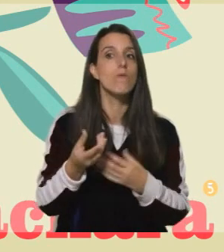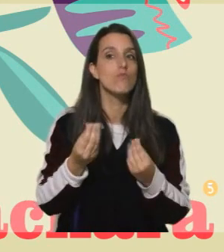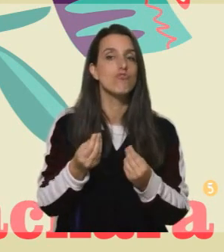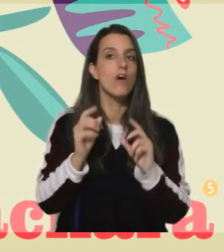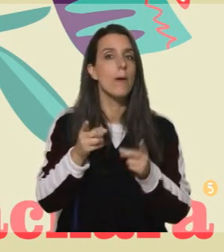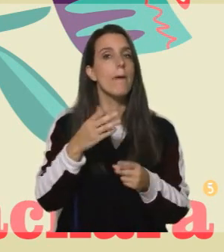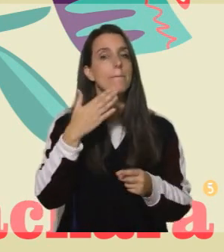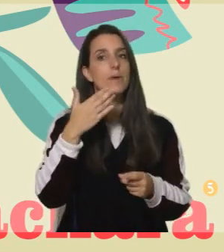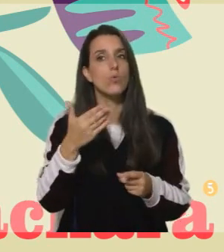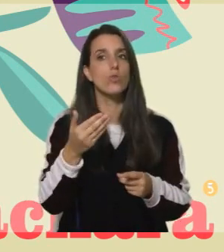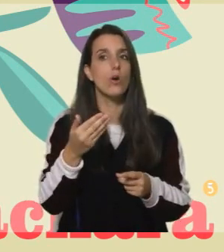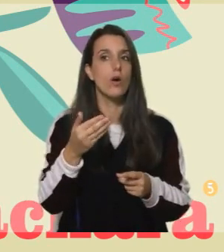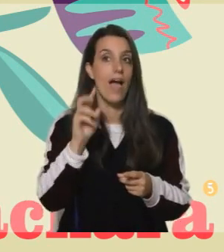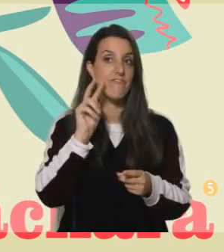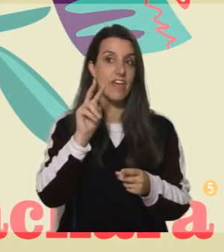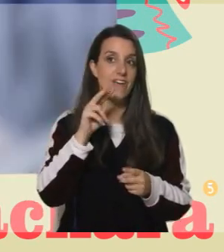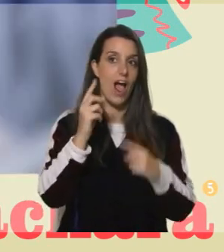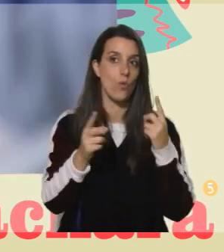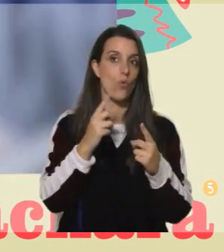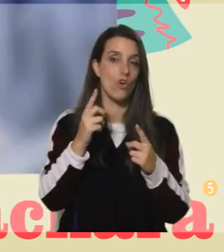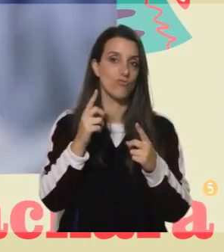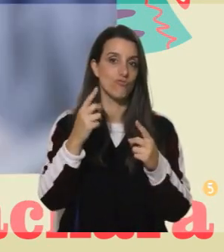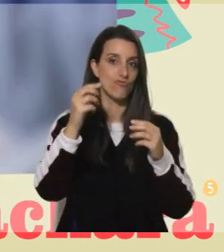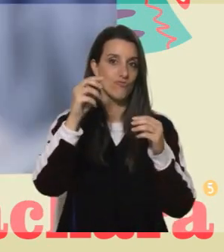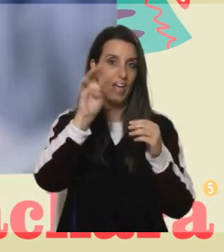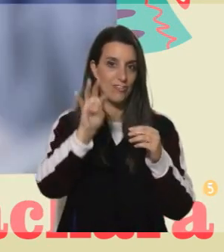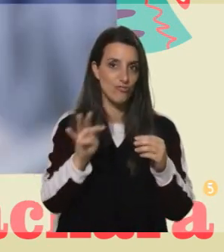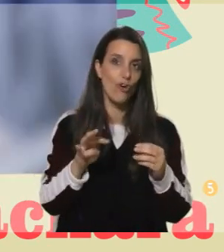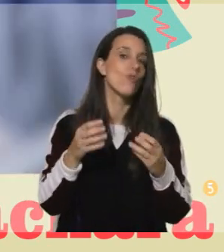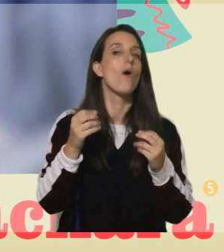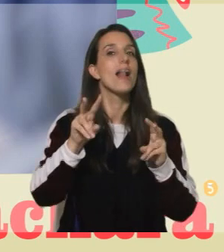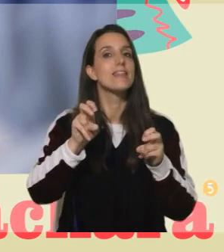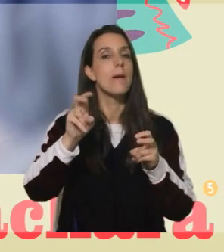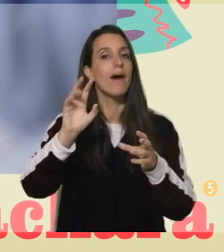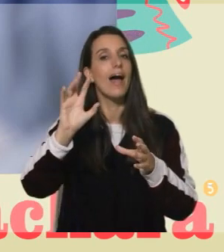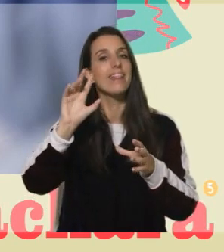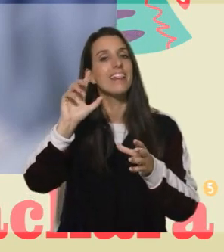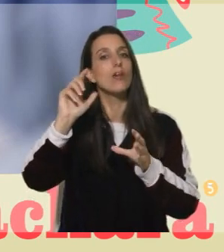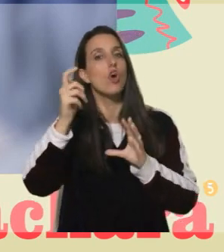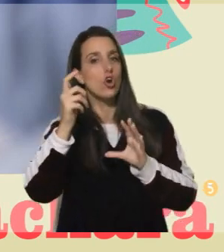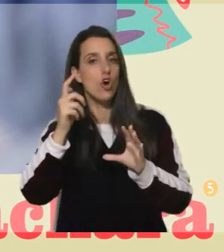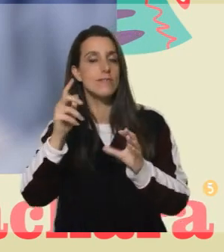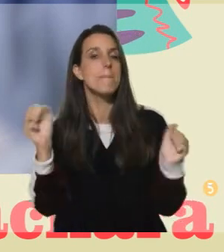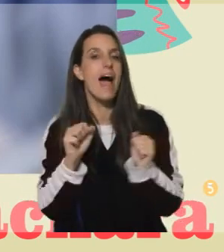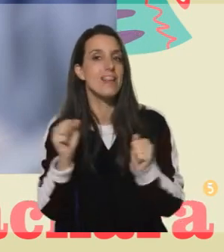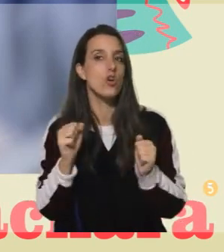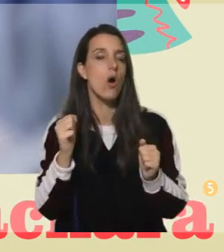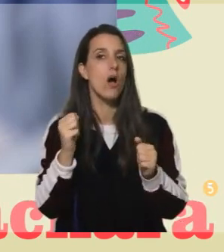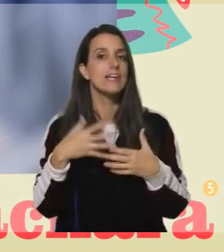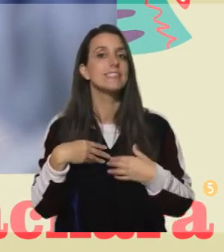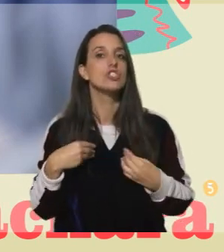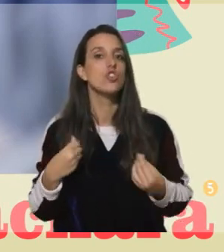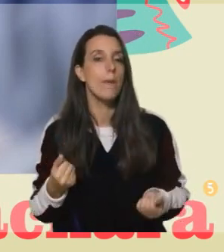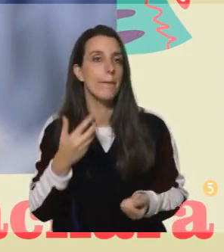Carlos Una vez que se ahí vemos alguno de lo de lo que tú hacías referencia en cuanto a los trastornos de pánico alguno de esos síntomas que